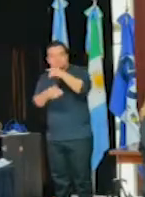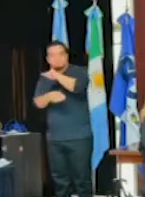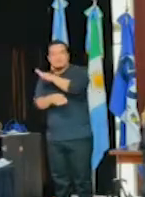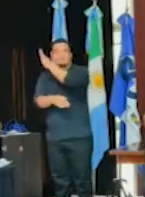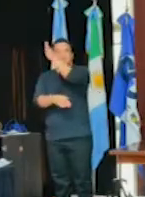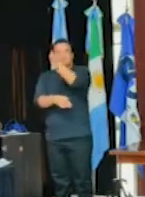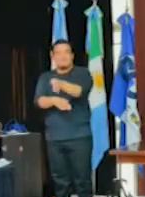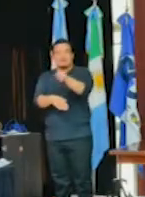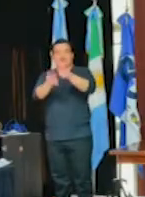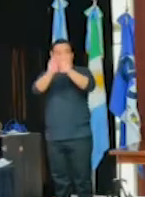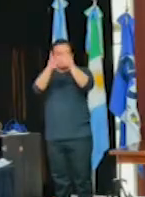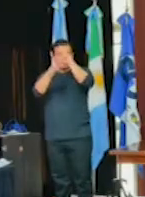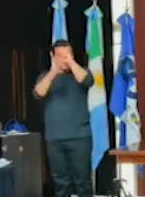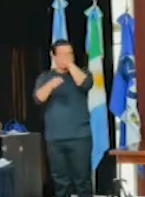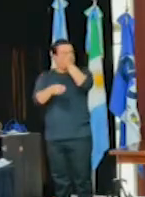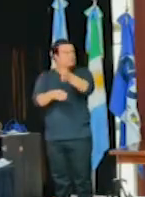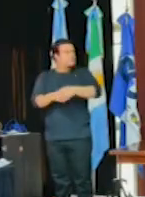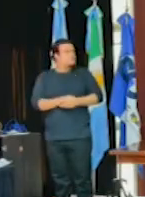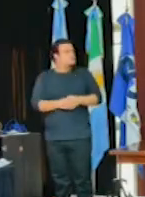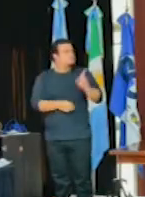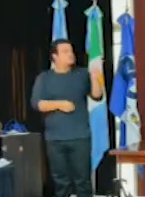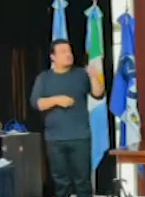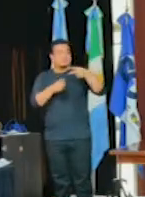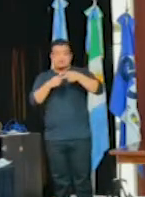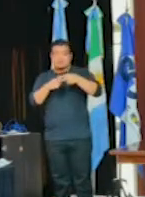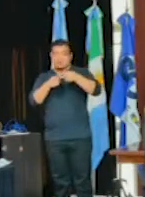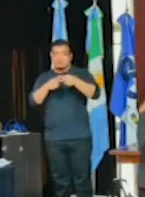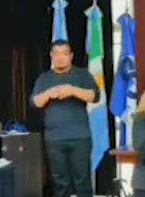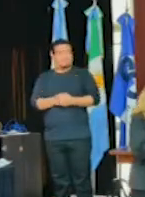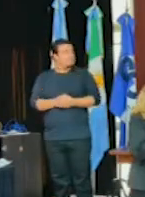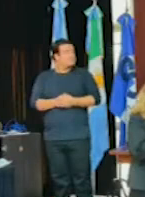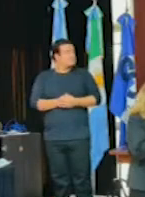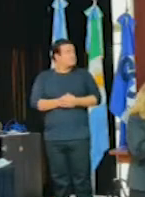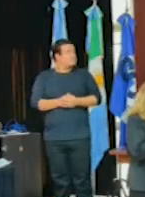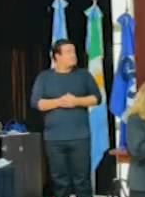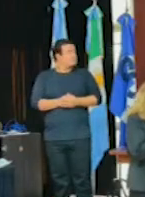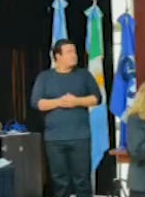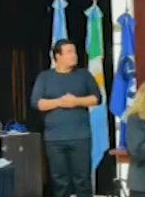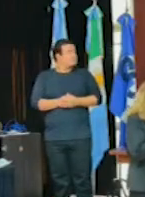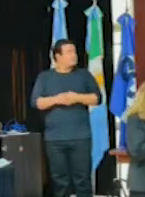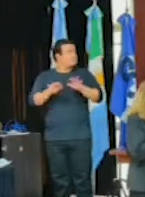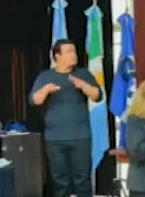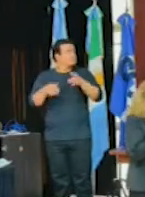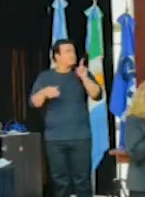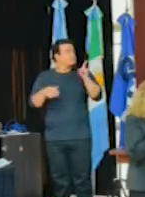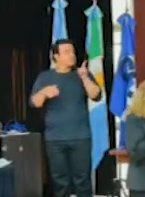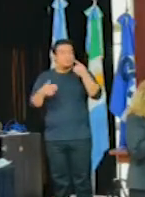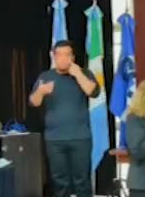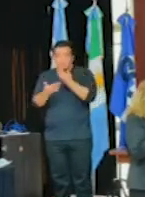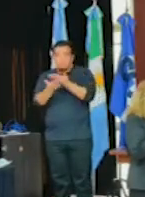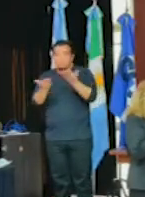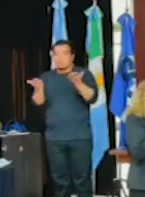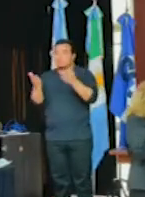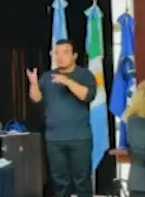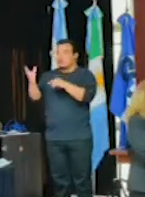ser ahí está, ¿ves cómo queda enganchado? Y recién al último hacemos este doblez. Ahí.